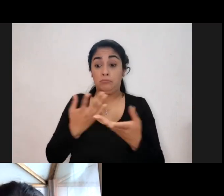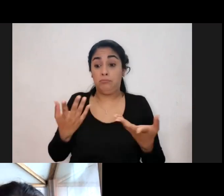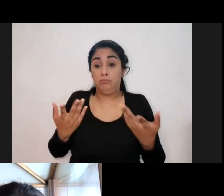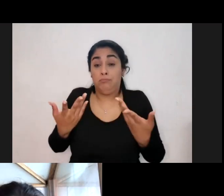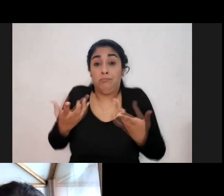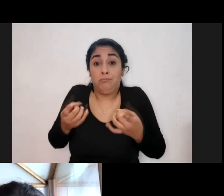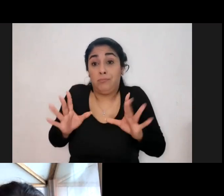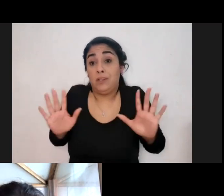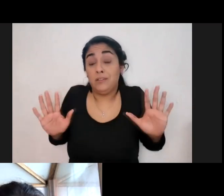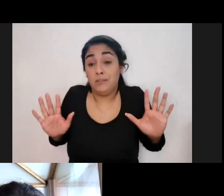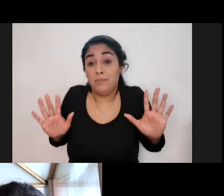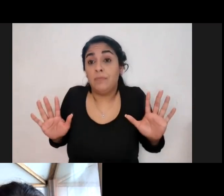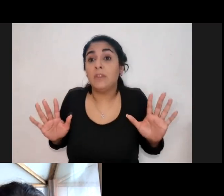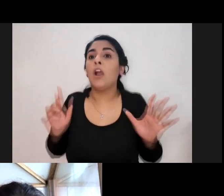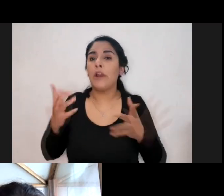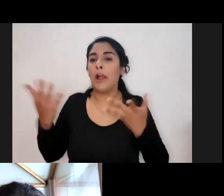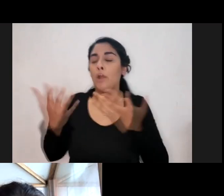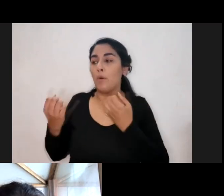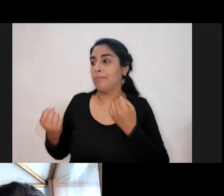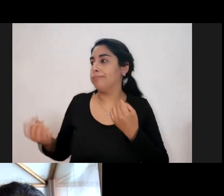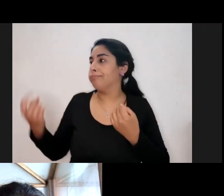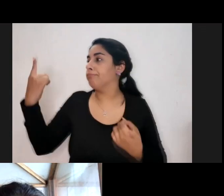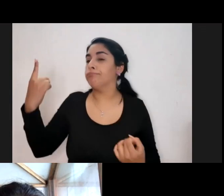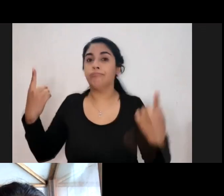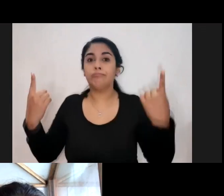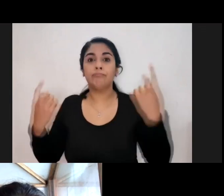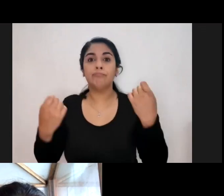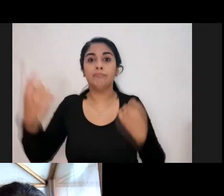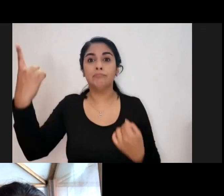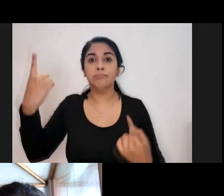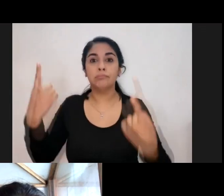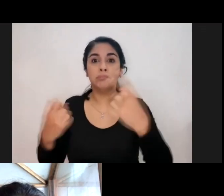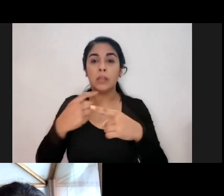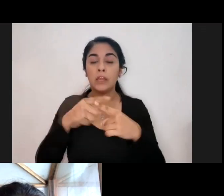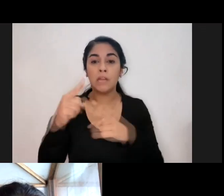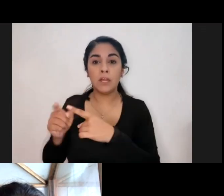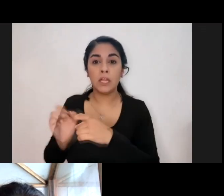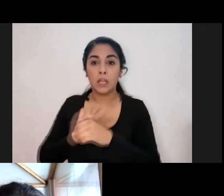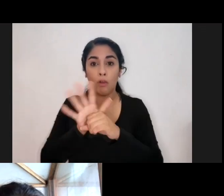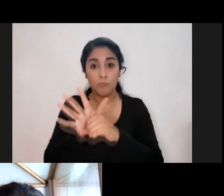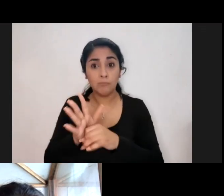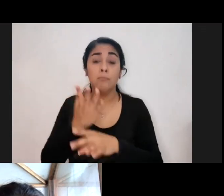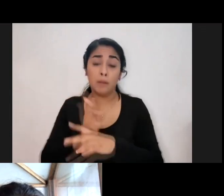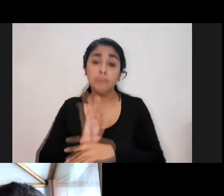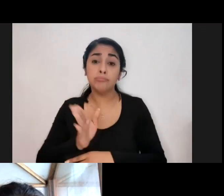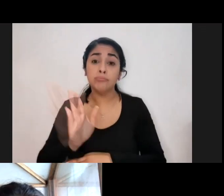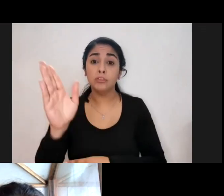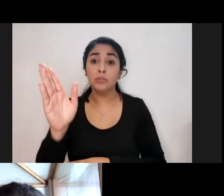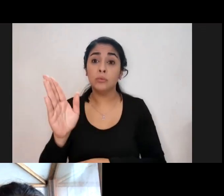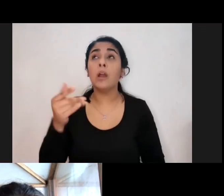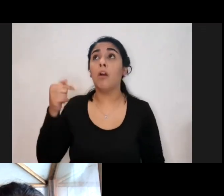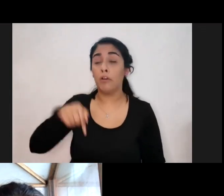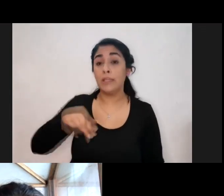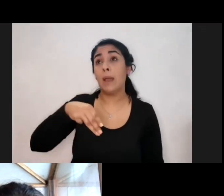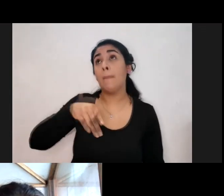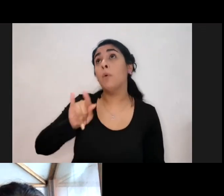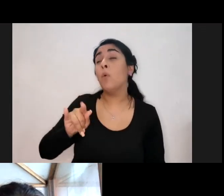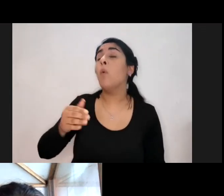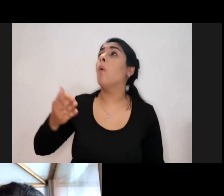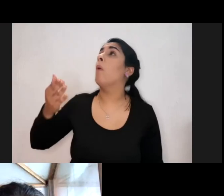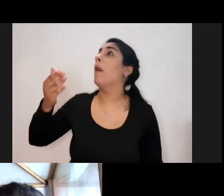de mutaciones va a seguir apareciendo, ¿sí? Y como les digo, hoy día es Mu, ayer fue Delta, a principio de año fue